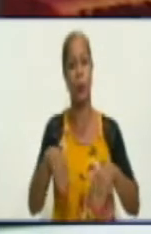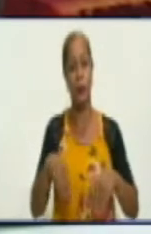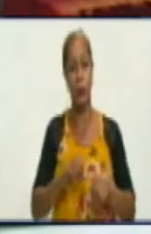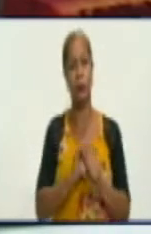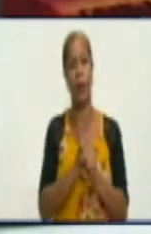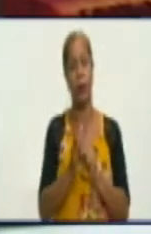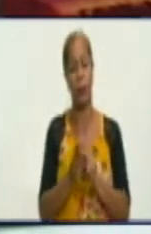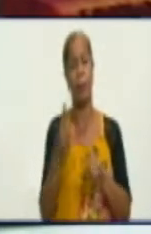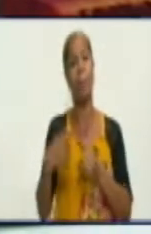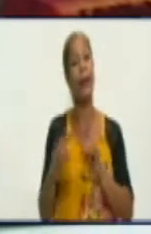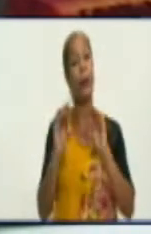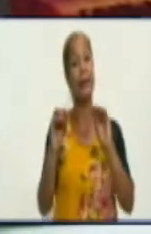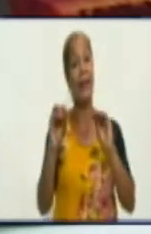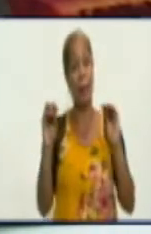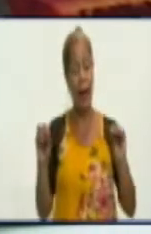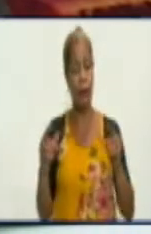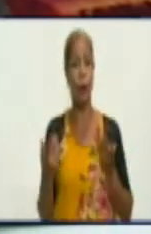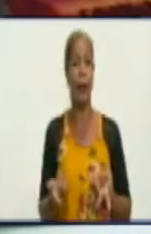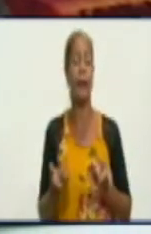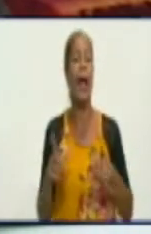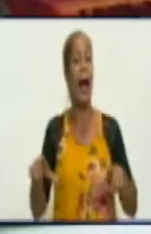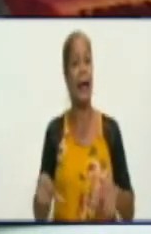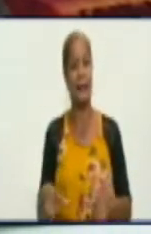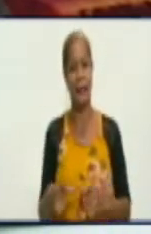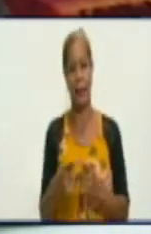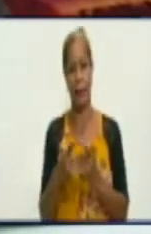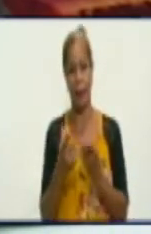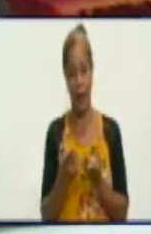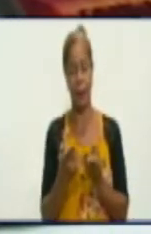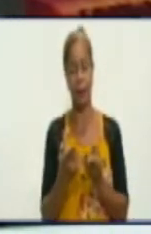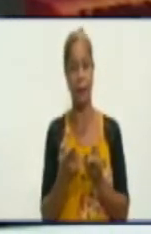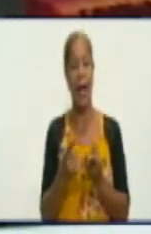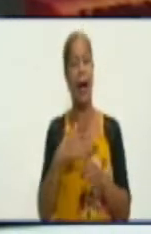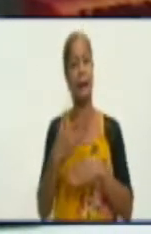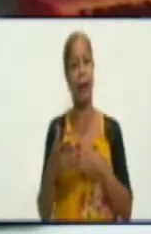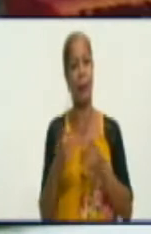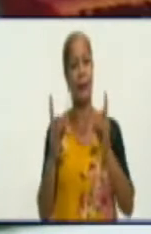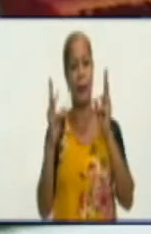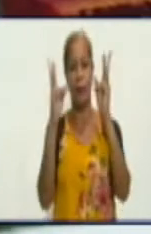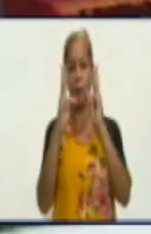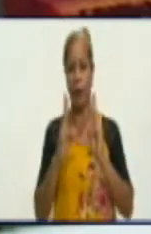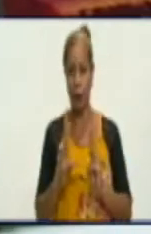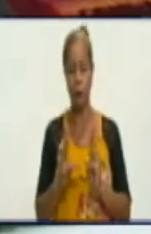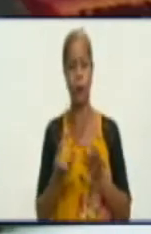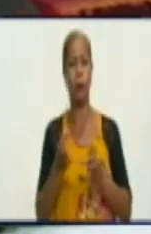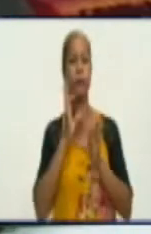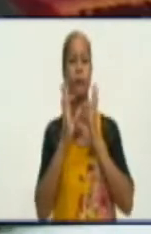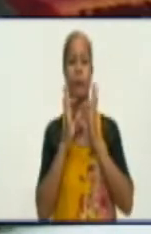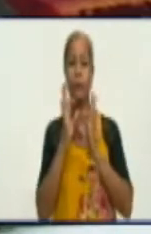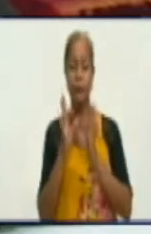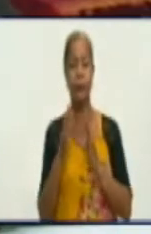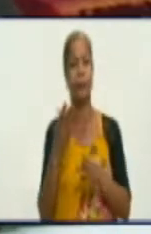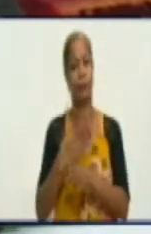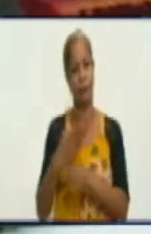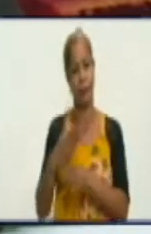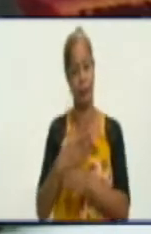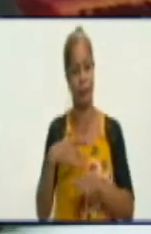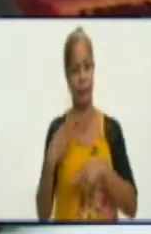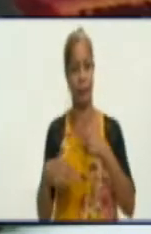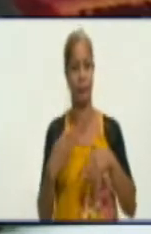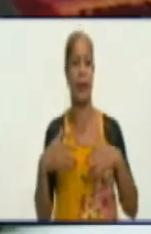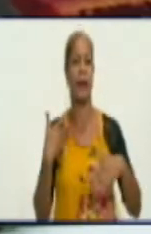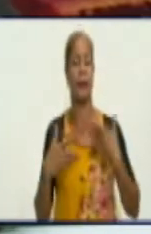es a festejar a través de las redes sociales, va a ser el principal escenario para festejar la efemérides. Siempre en